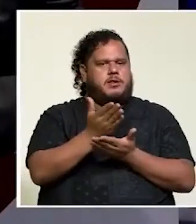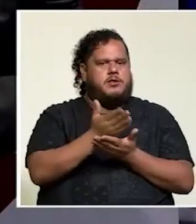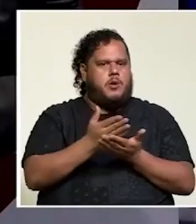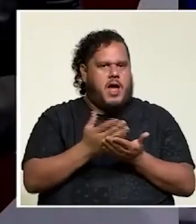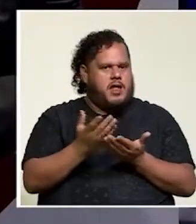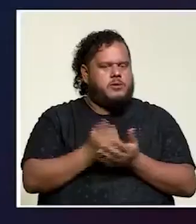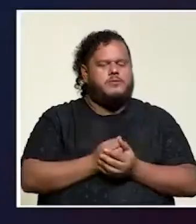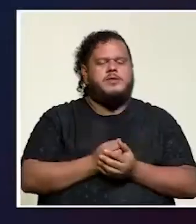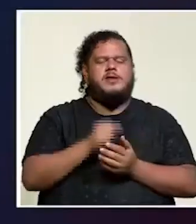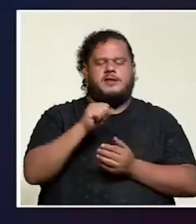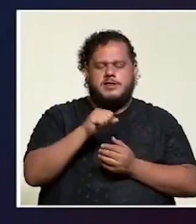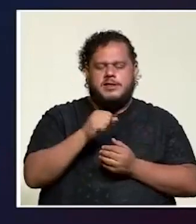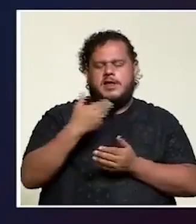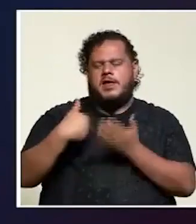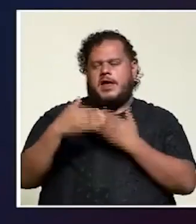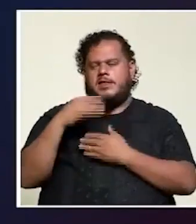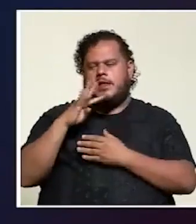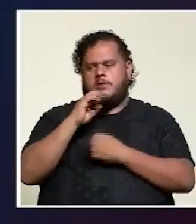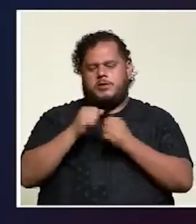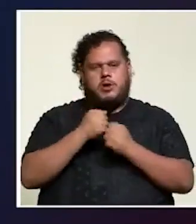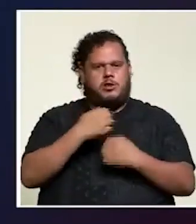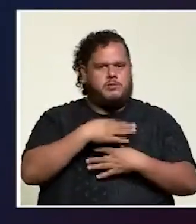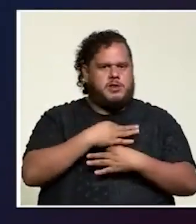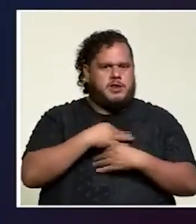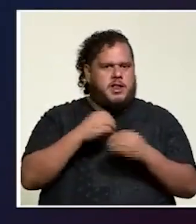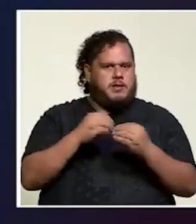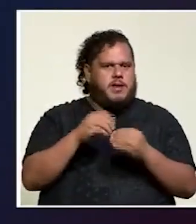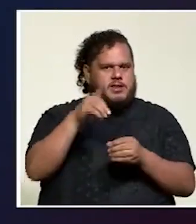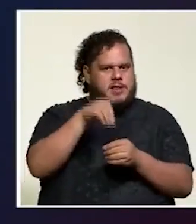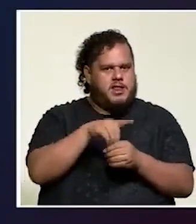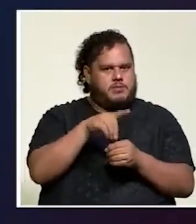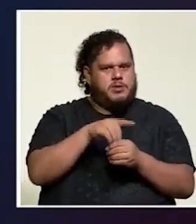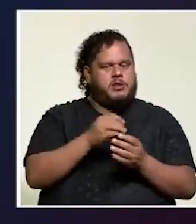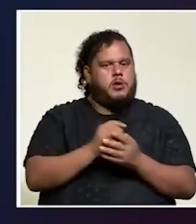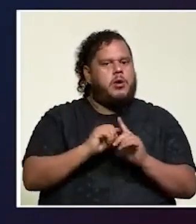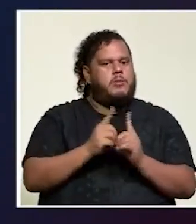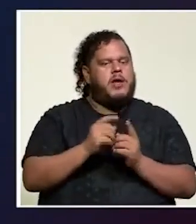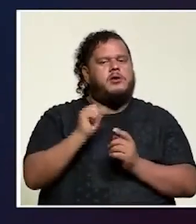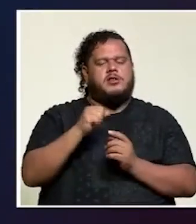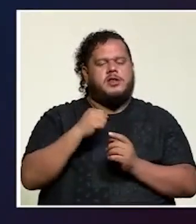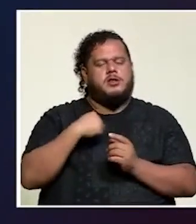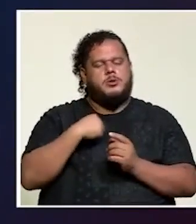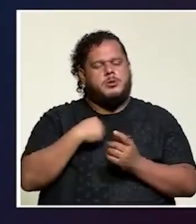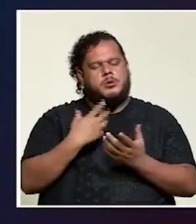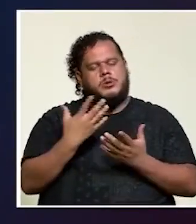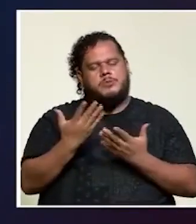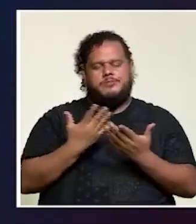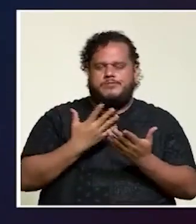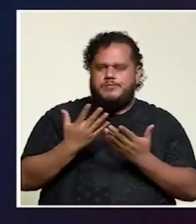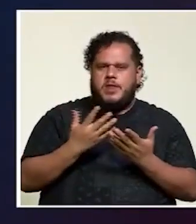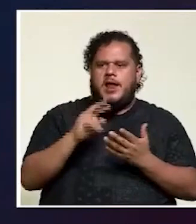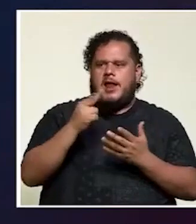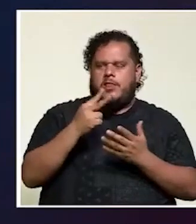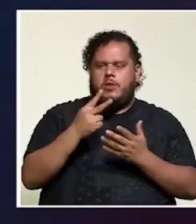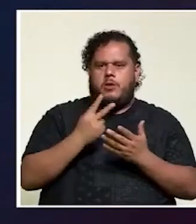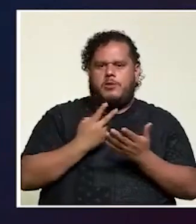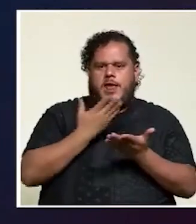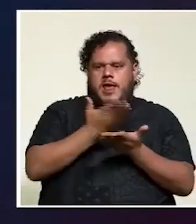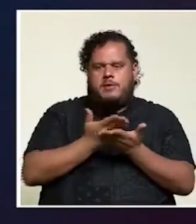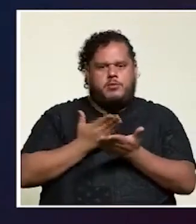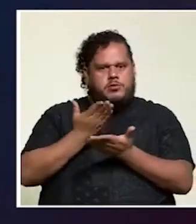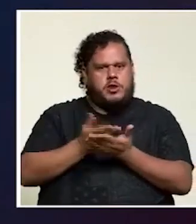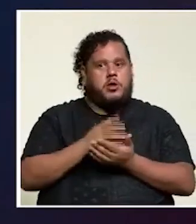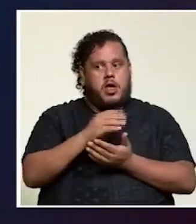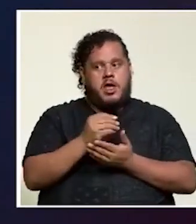cáncer. Hace 4 años en realidad me interesaba más la diputación, aunque sí estaba coqueteando con la idea de la doble postulación,